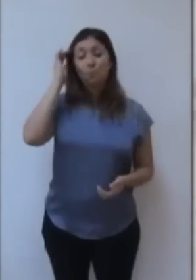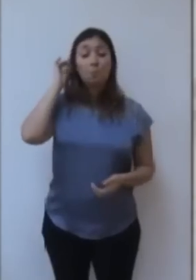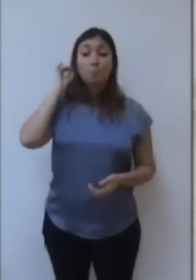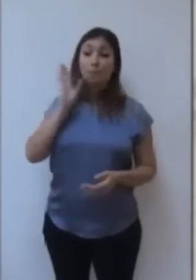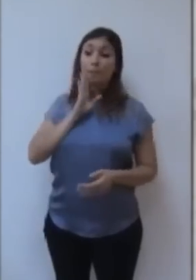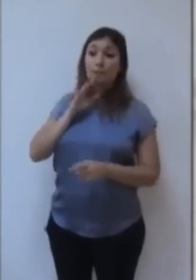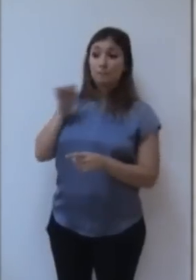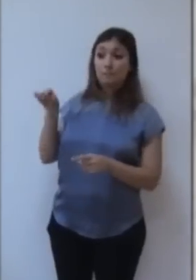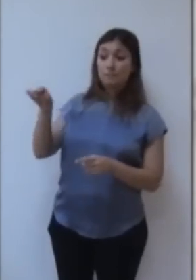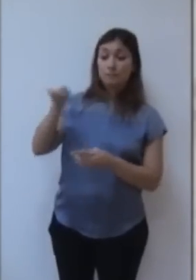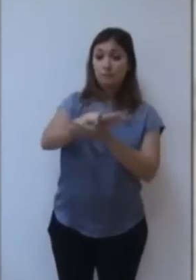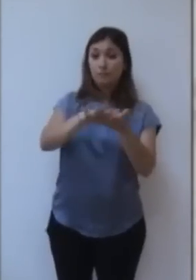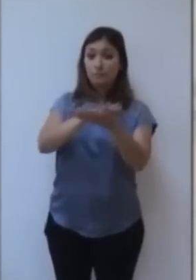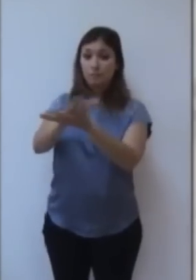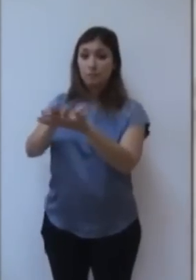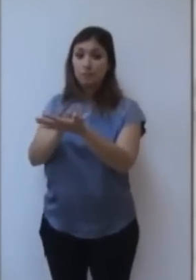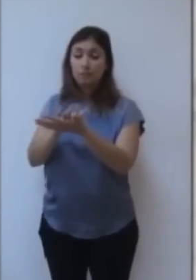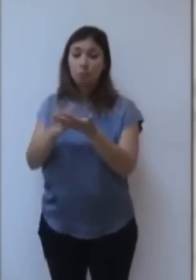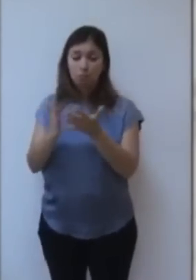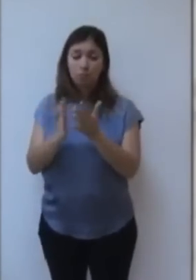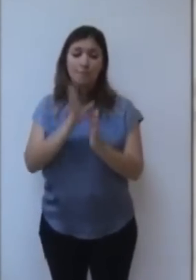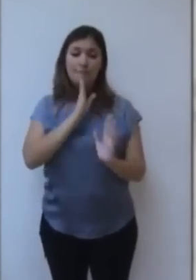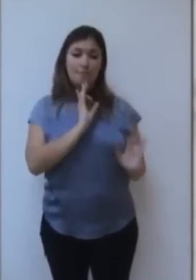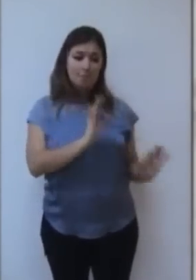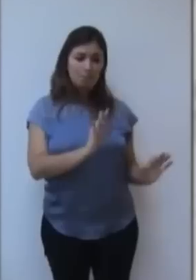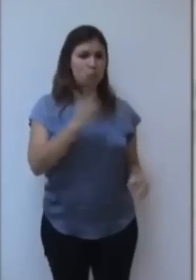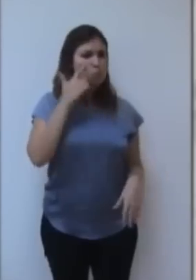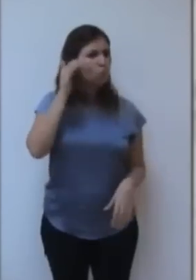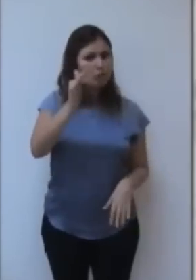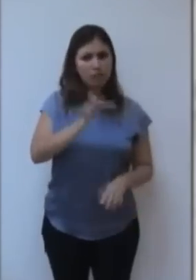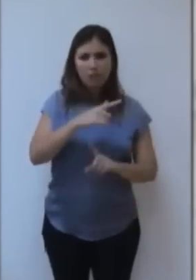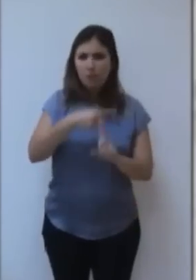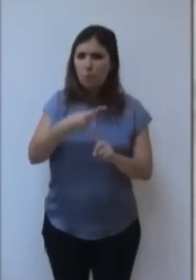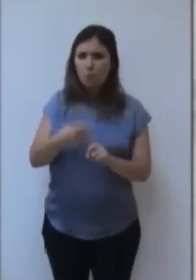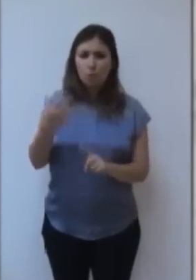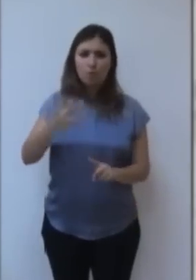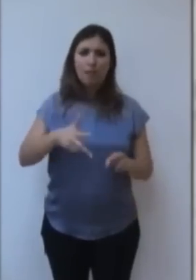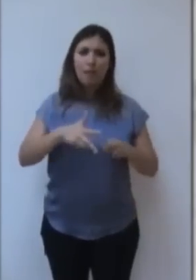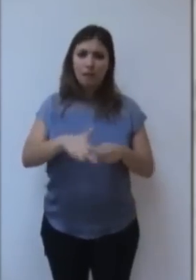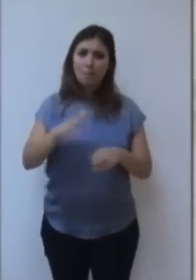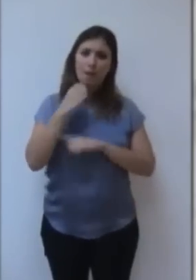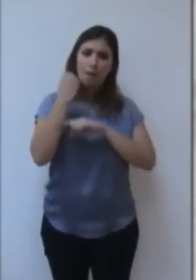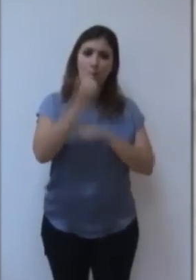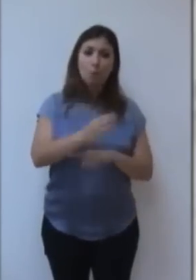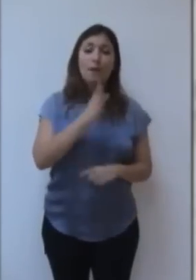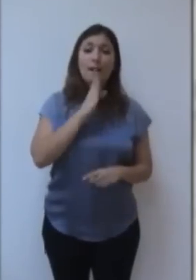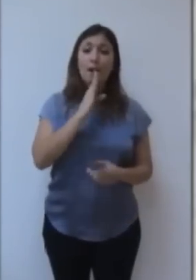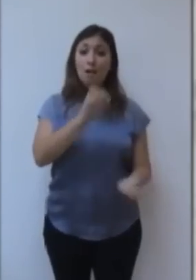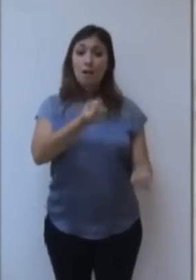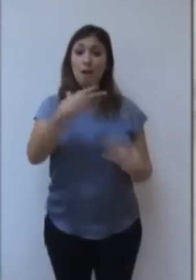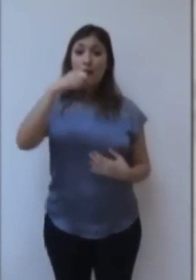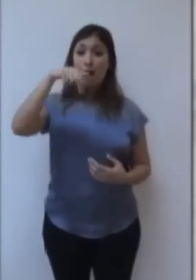habéis comentado, por un lado hemos visto un aspecto muy positivo, herramientas de apoyo, como estaba comentando